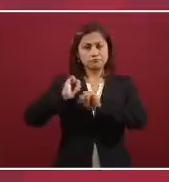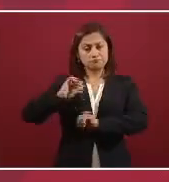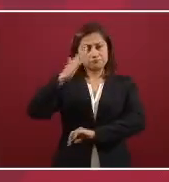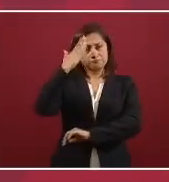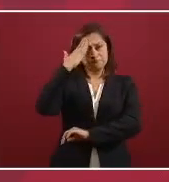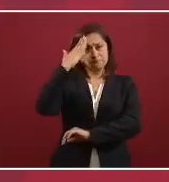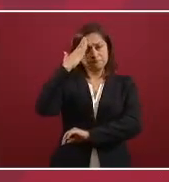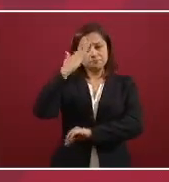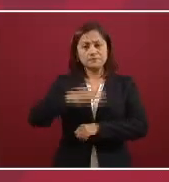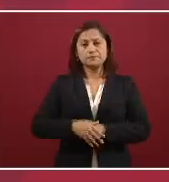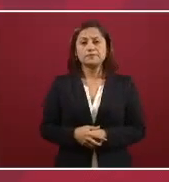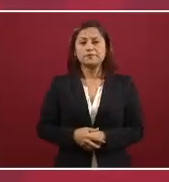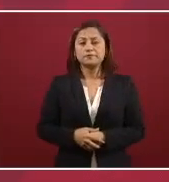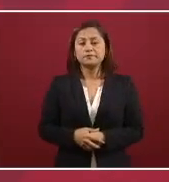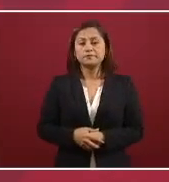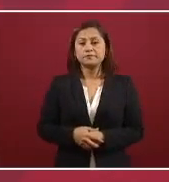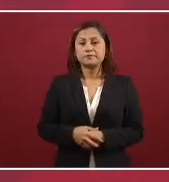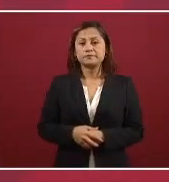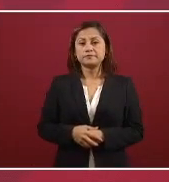hay